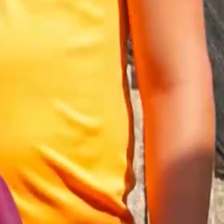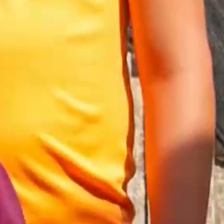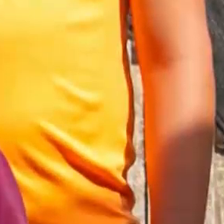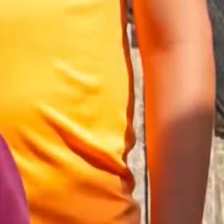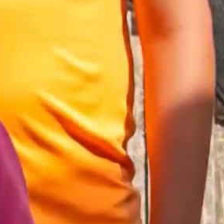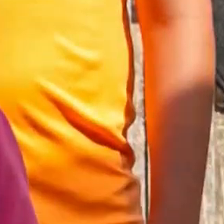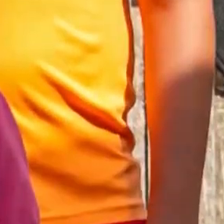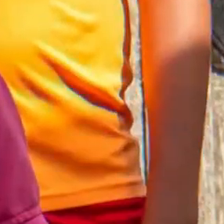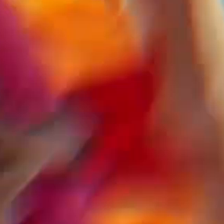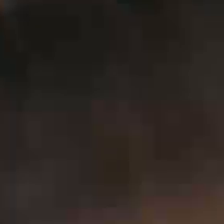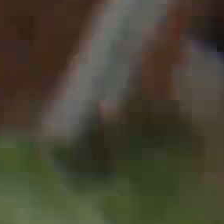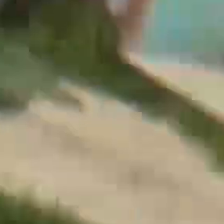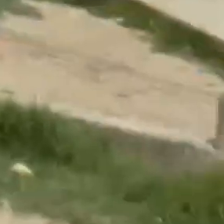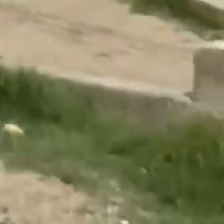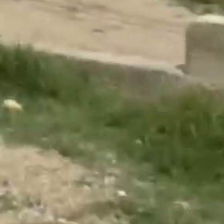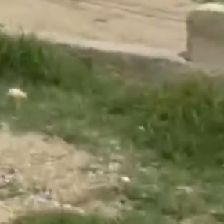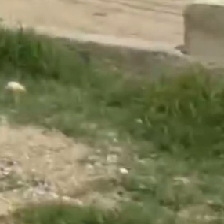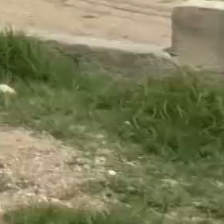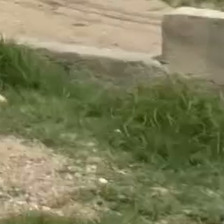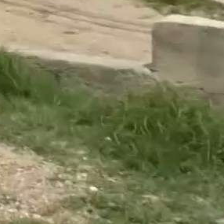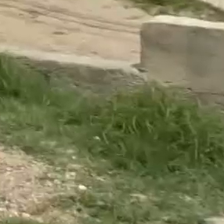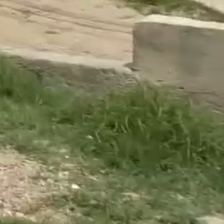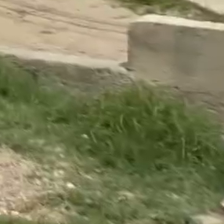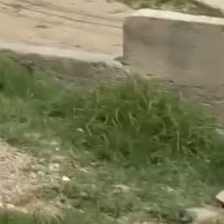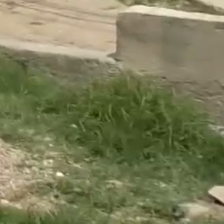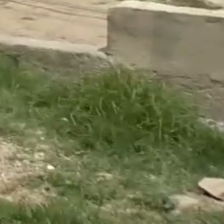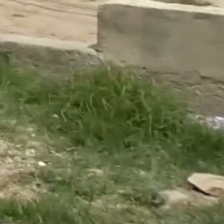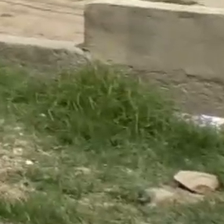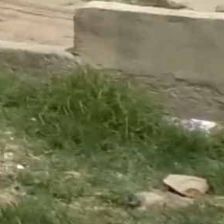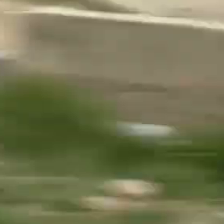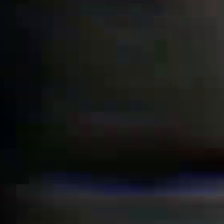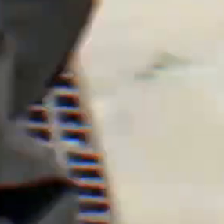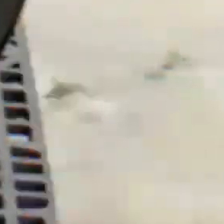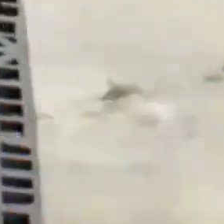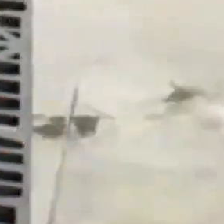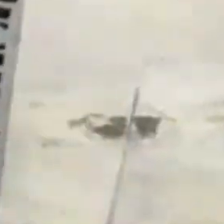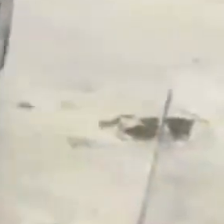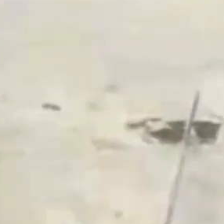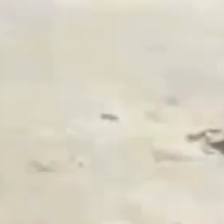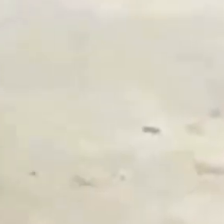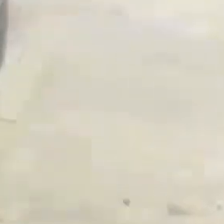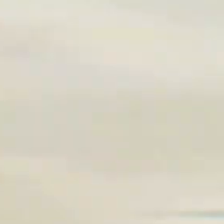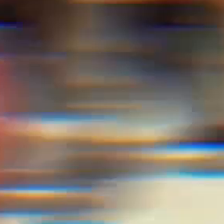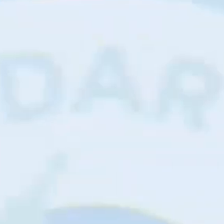Calidad Raza de Juriuri, para ser parte de esta bonita labor.